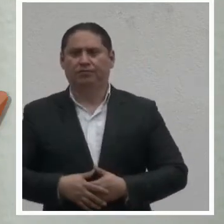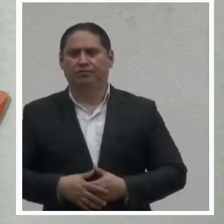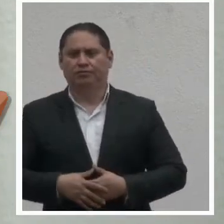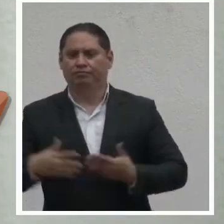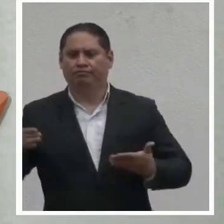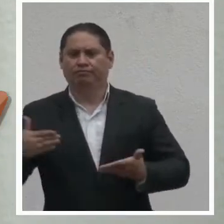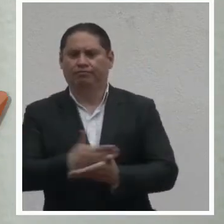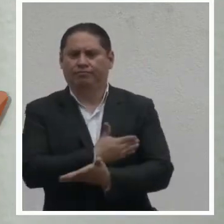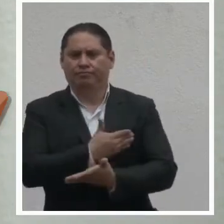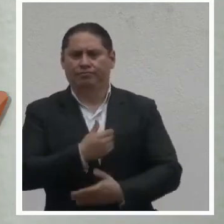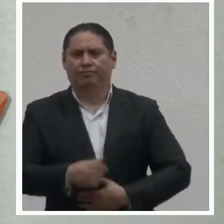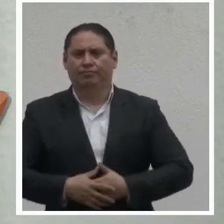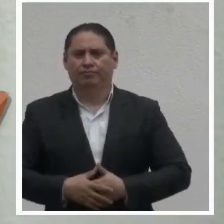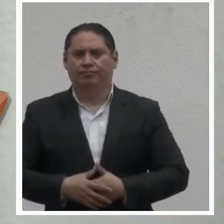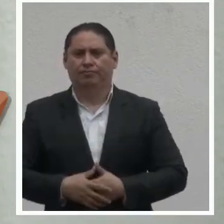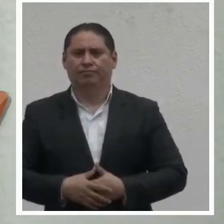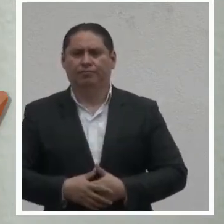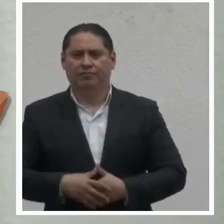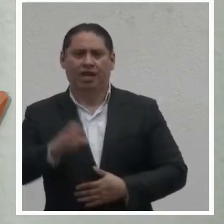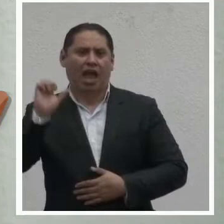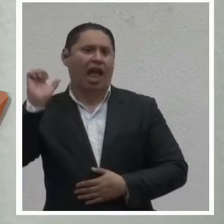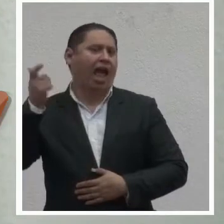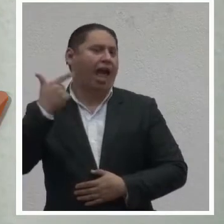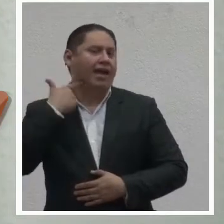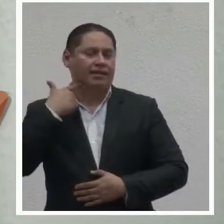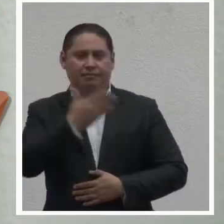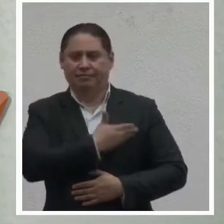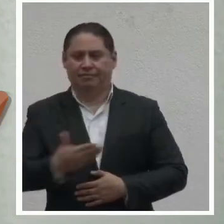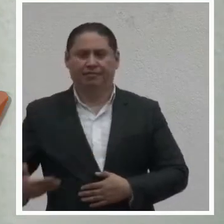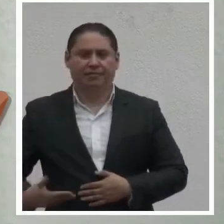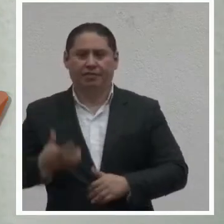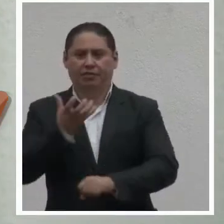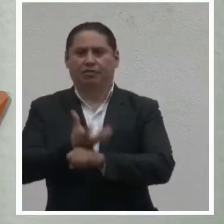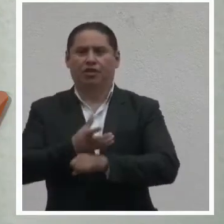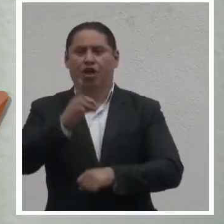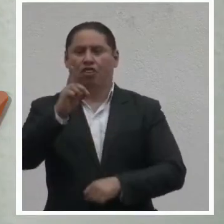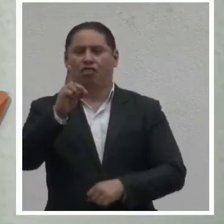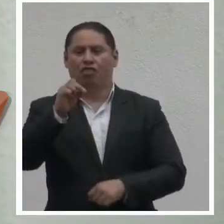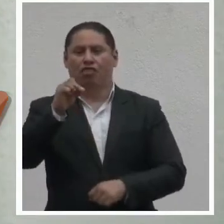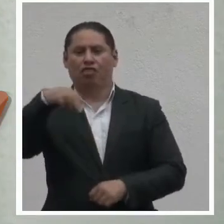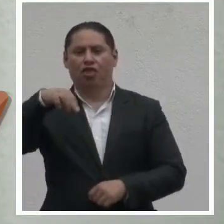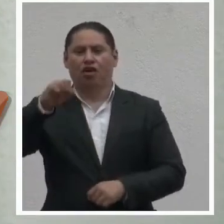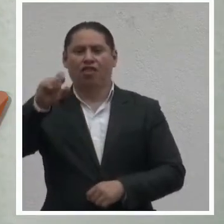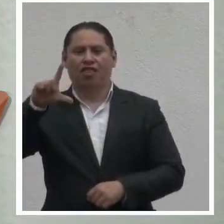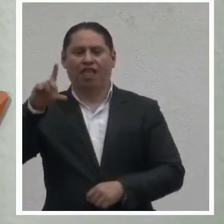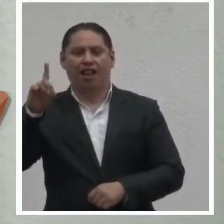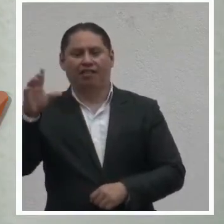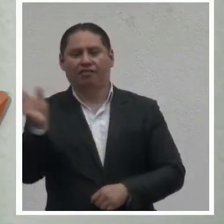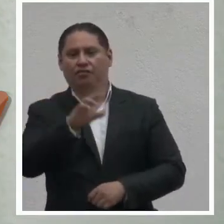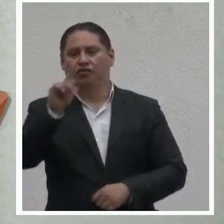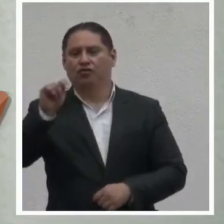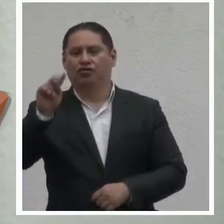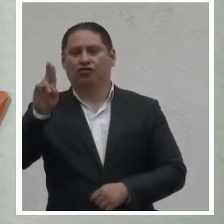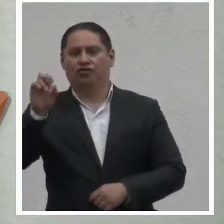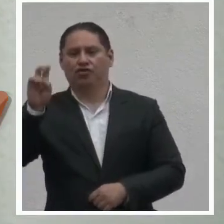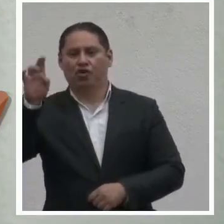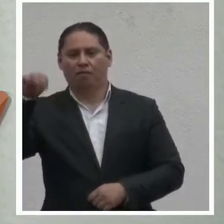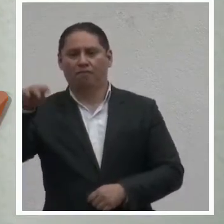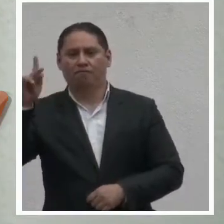intervencionista del expresidente de los Estados Unidos, Donald Trump. Los